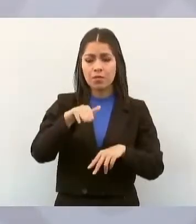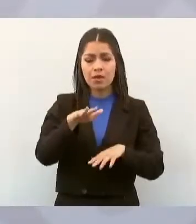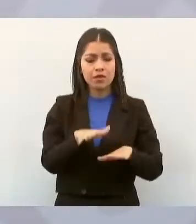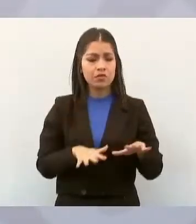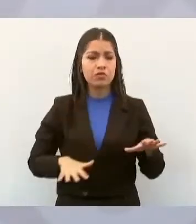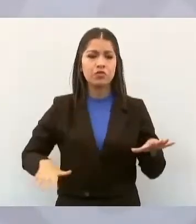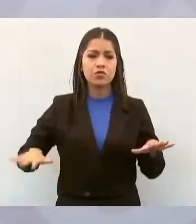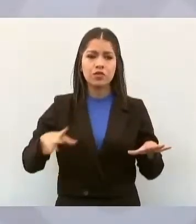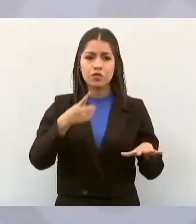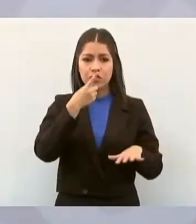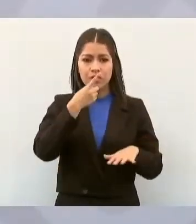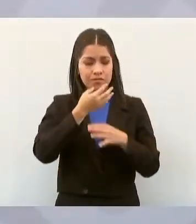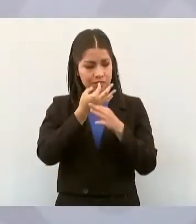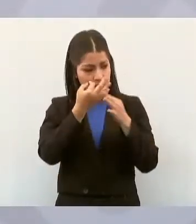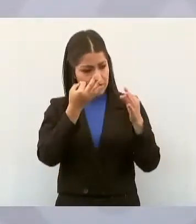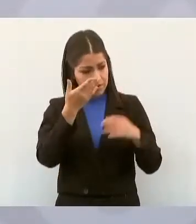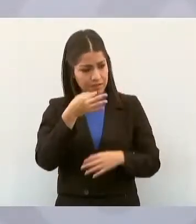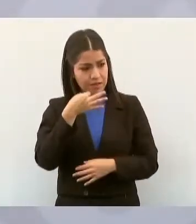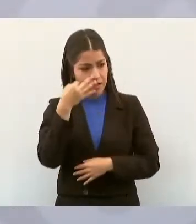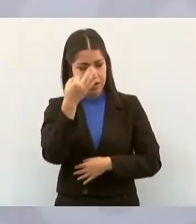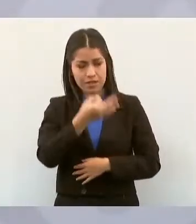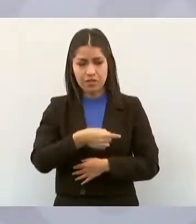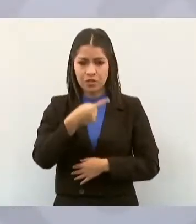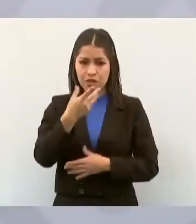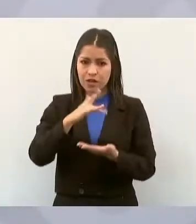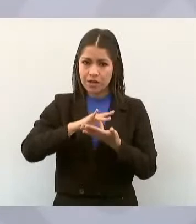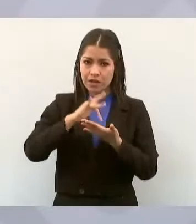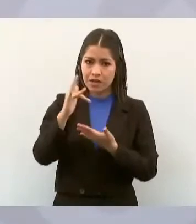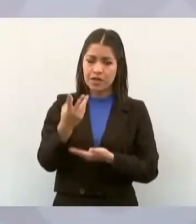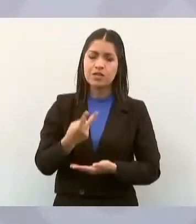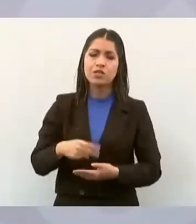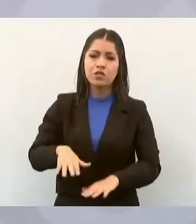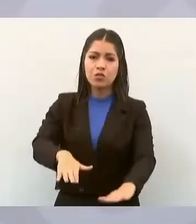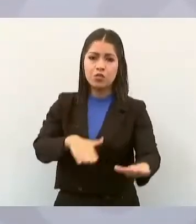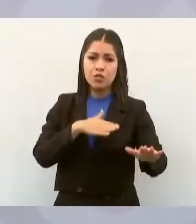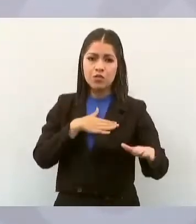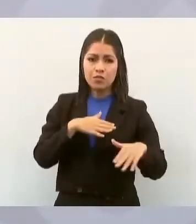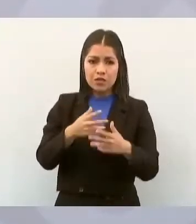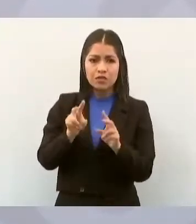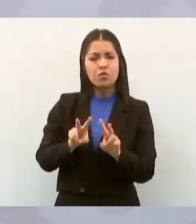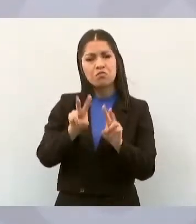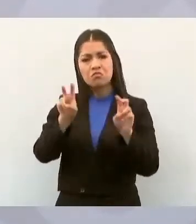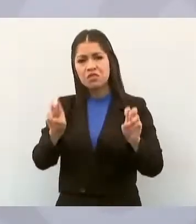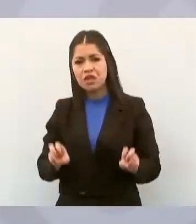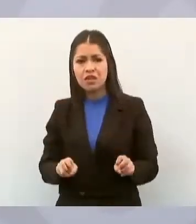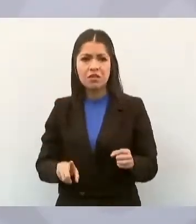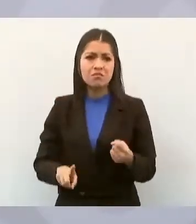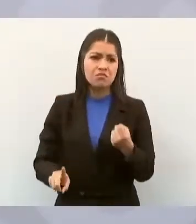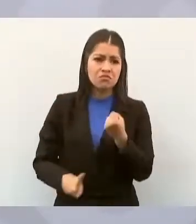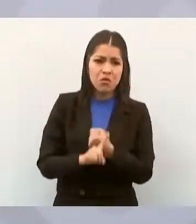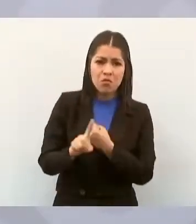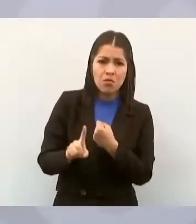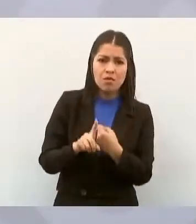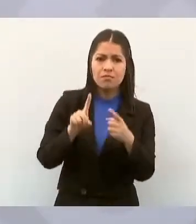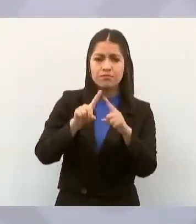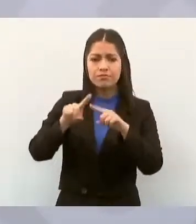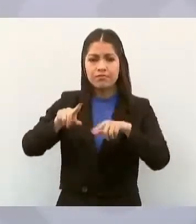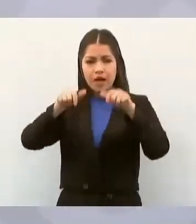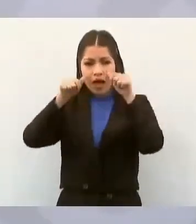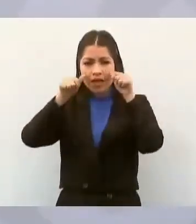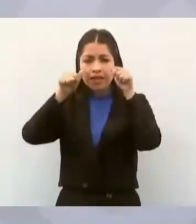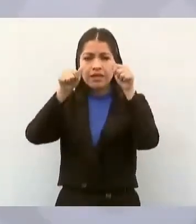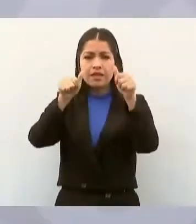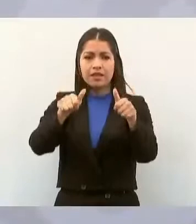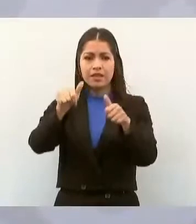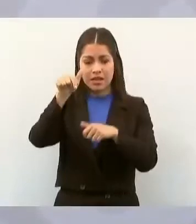presidente, nuestro reconocimiento por su compromiso para atender los problemas más urgentes y